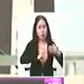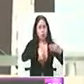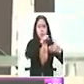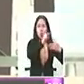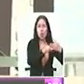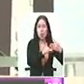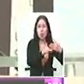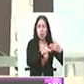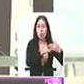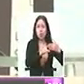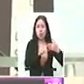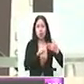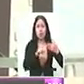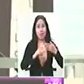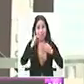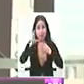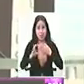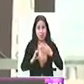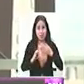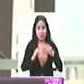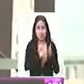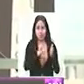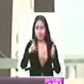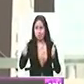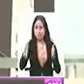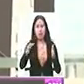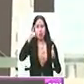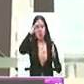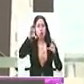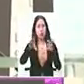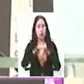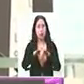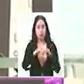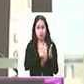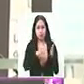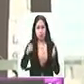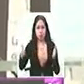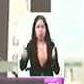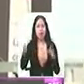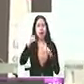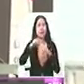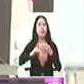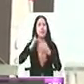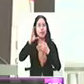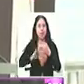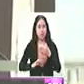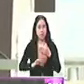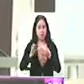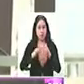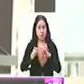y diciembre, que es la fecha hasta cuando van a trabajar estos